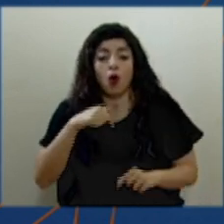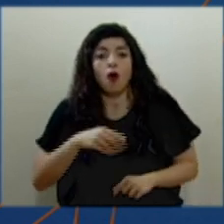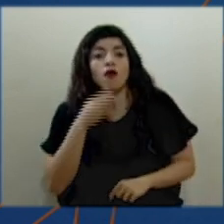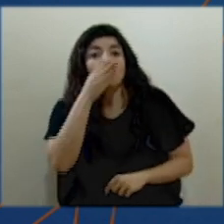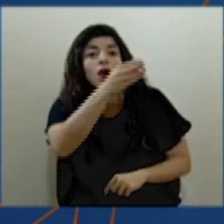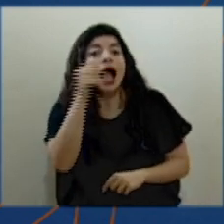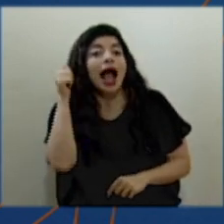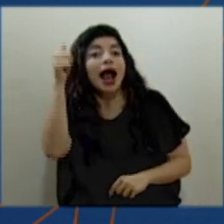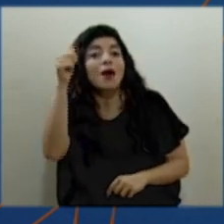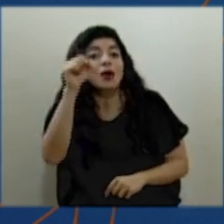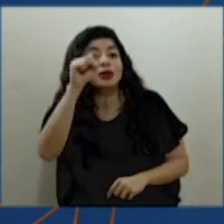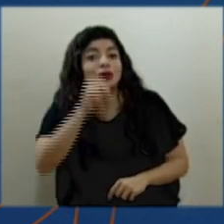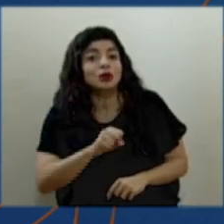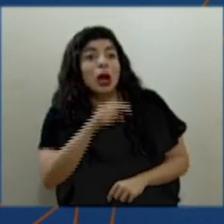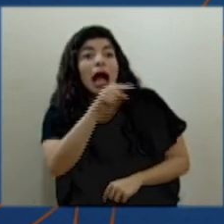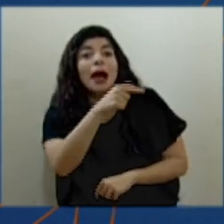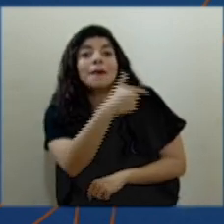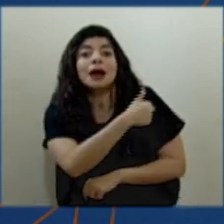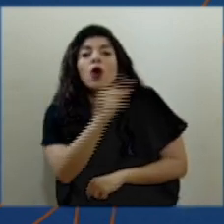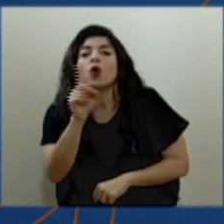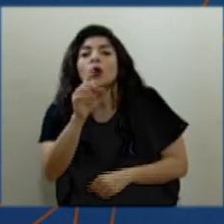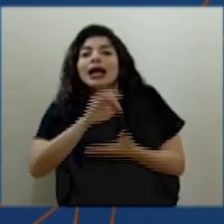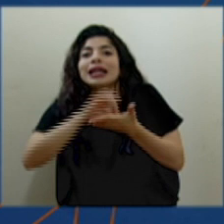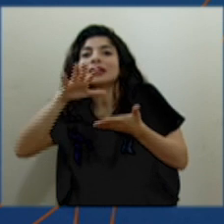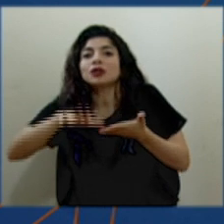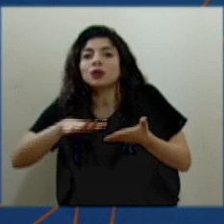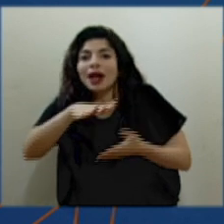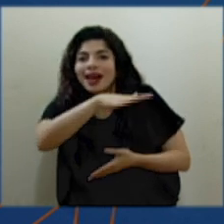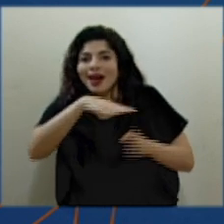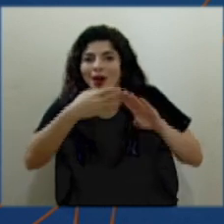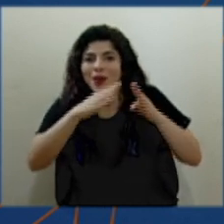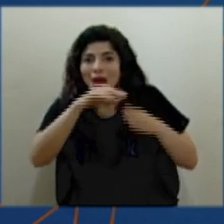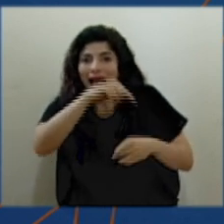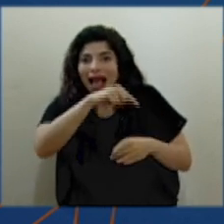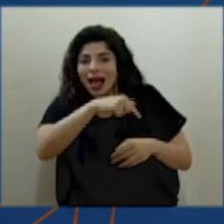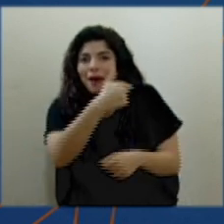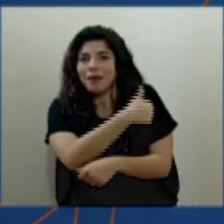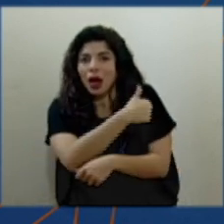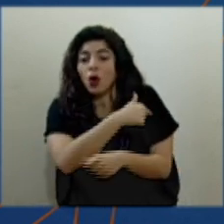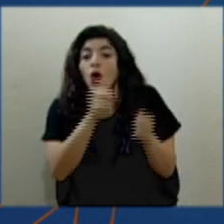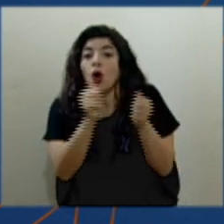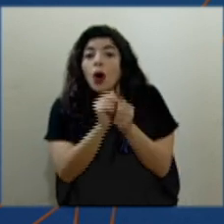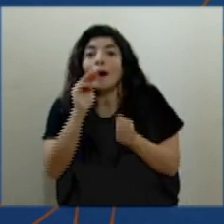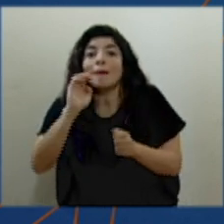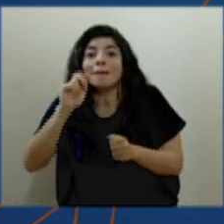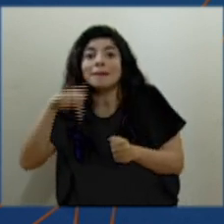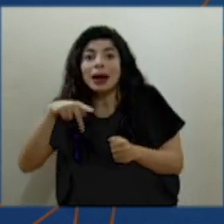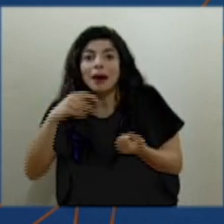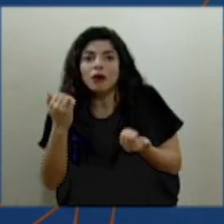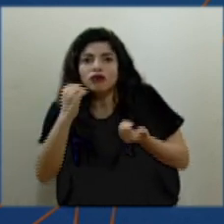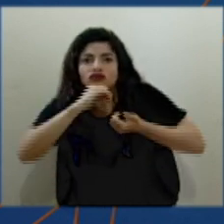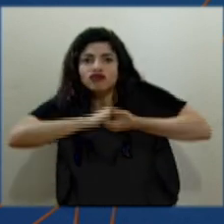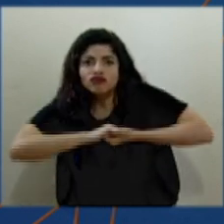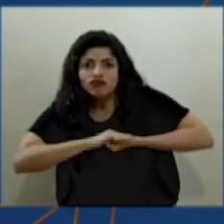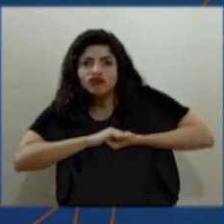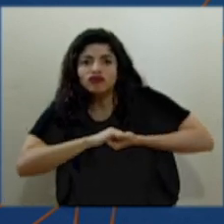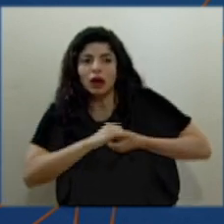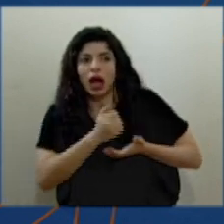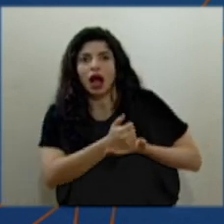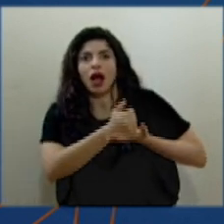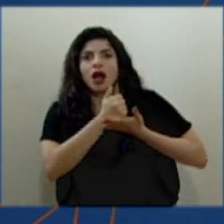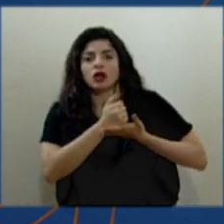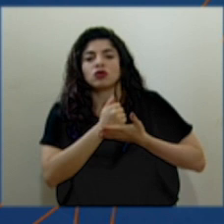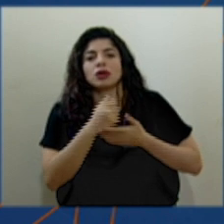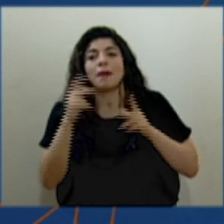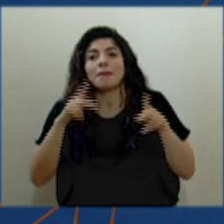Sur, ahí se está vacunando en la escuela de la comunidad. En conjunto con el MEP se establecieron alianzas estratégicas que permiten